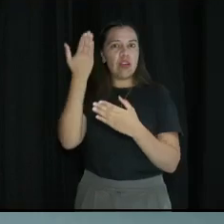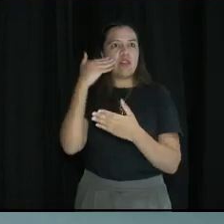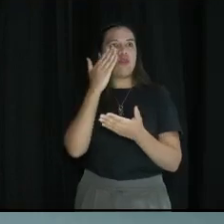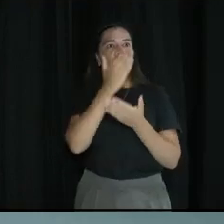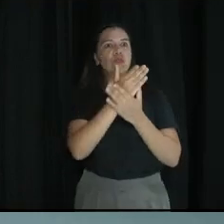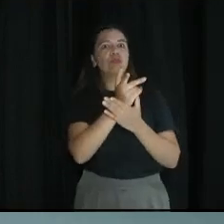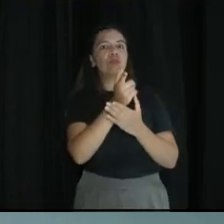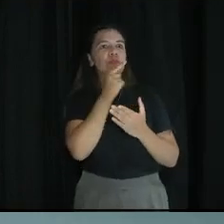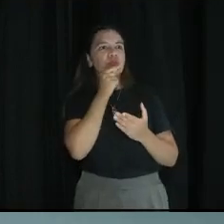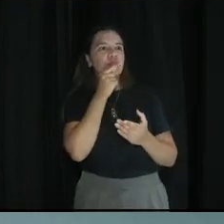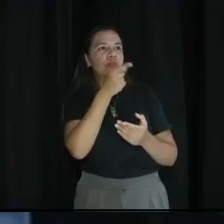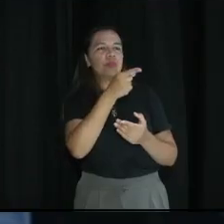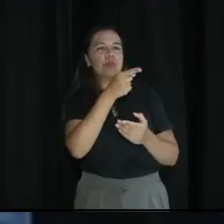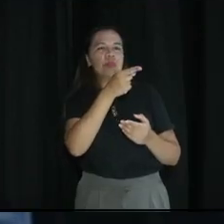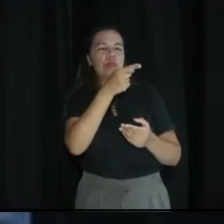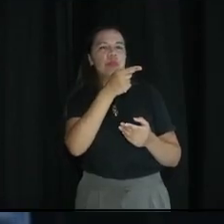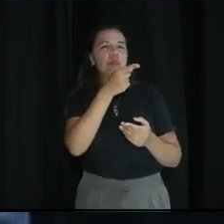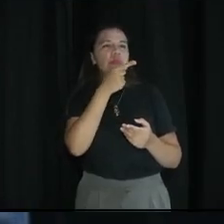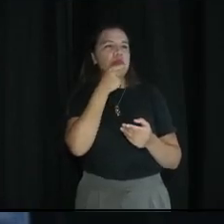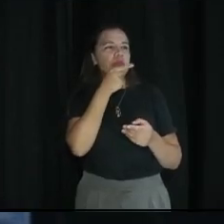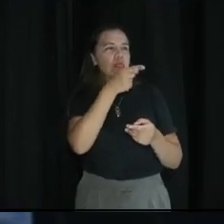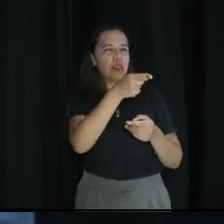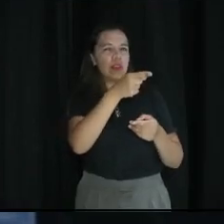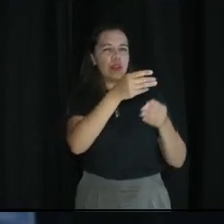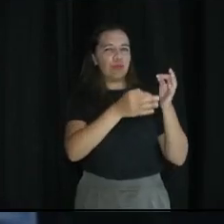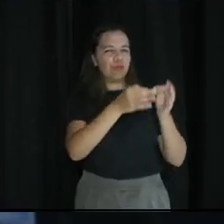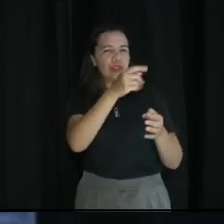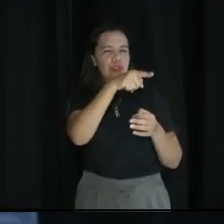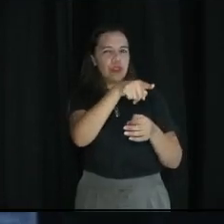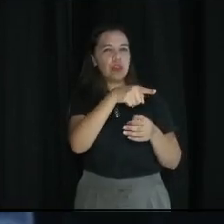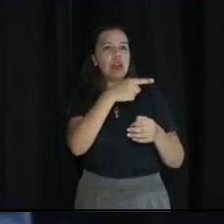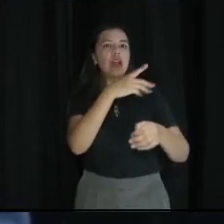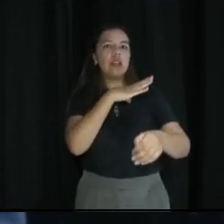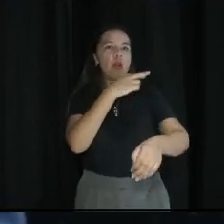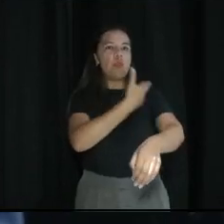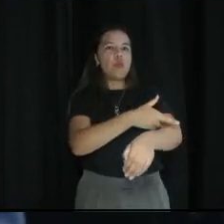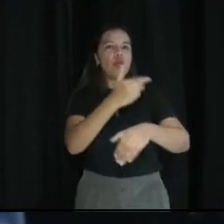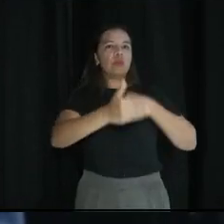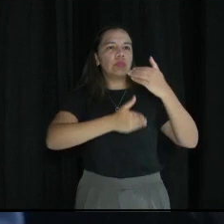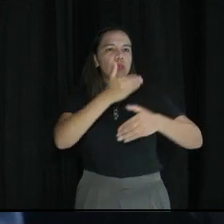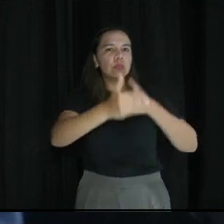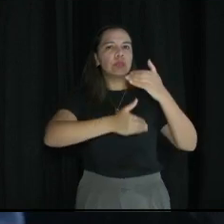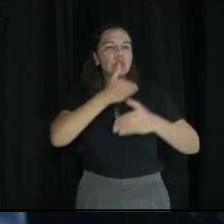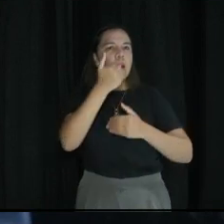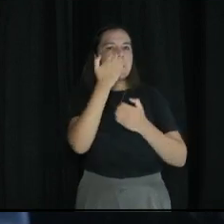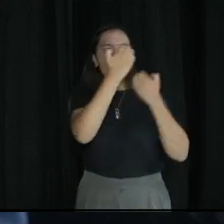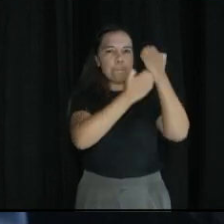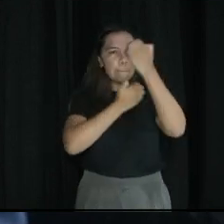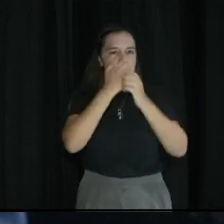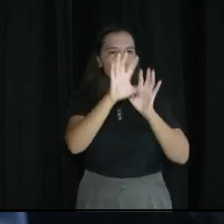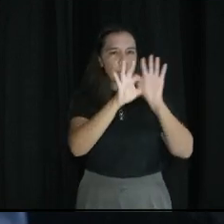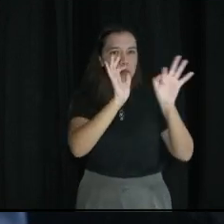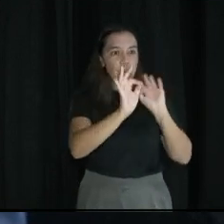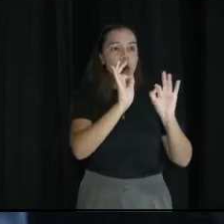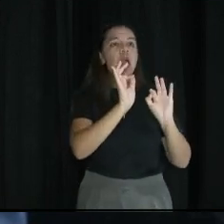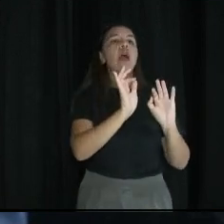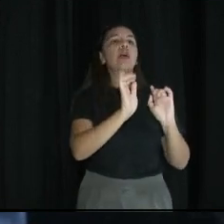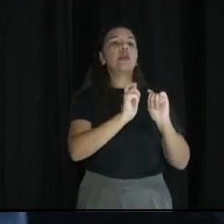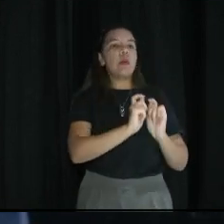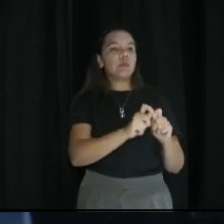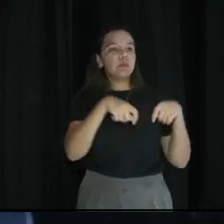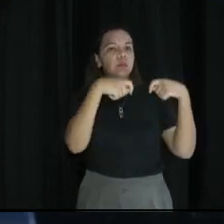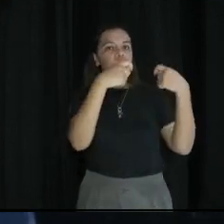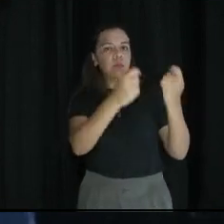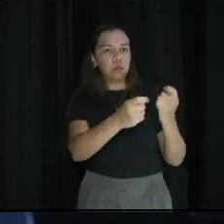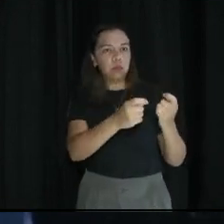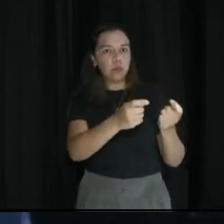servidor. El Ministerio Público, obviamente, a través de un proceso selectivo, nos lo asignan con la finalidad